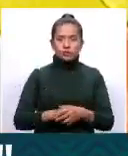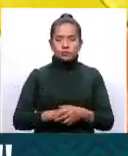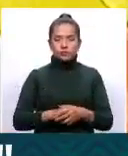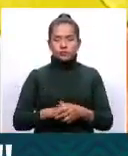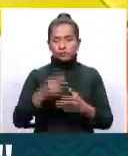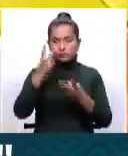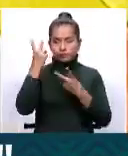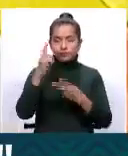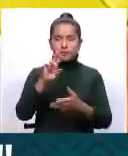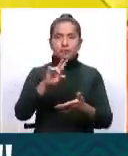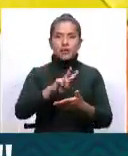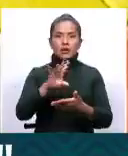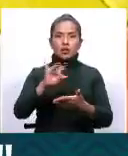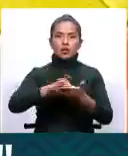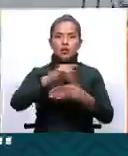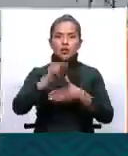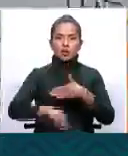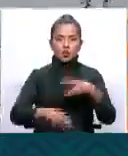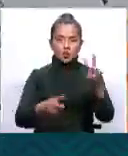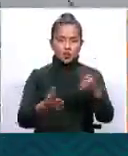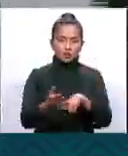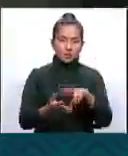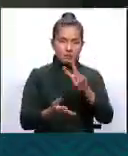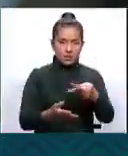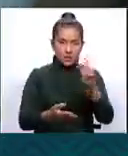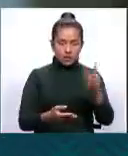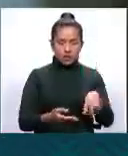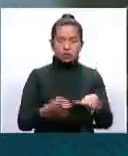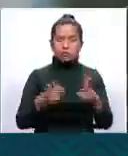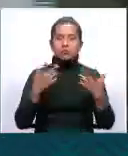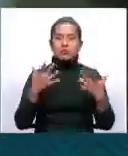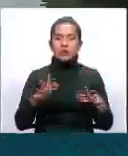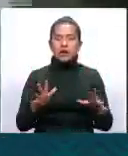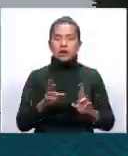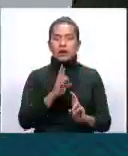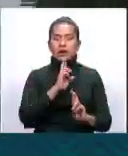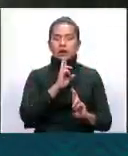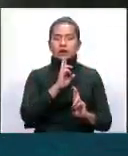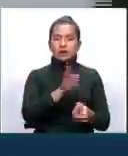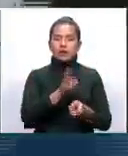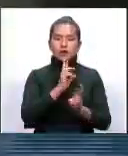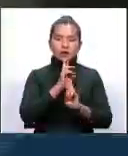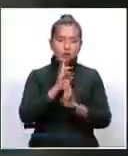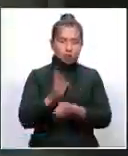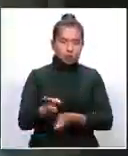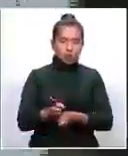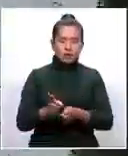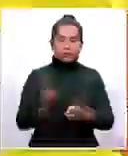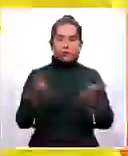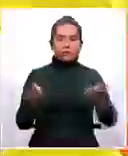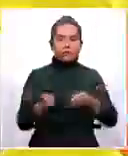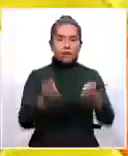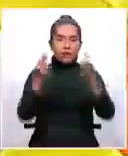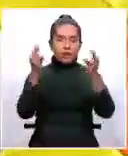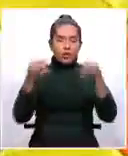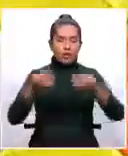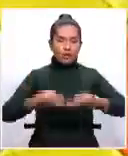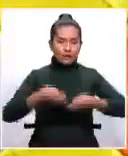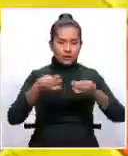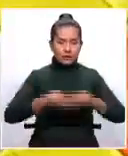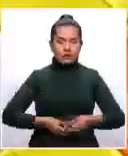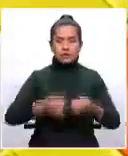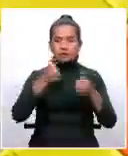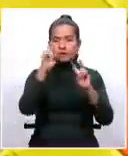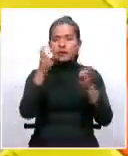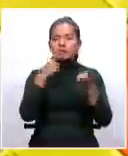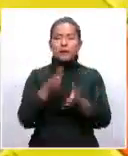28 de junio del 2022, se dio respuesta de manera oficial al